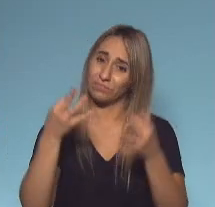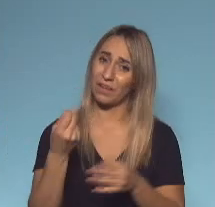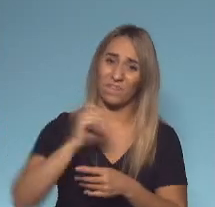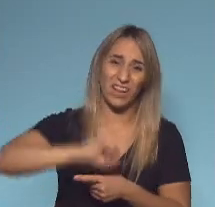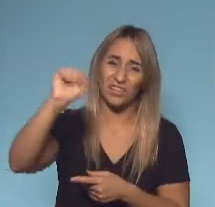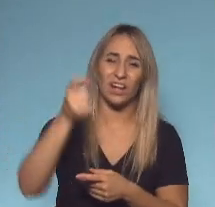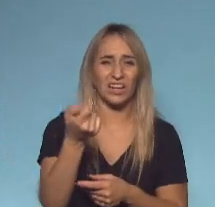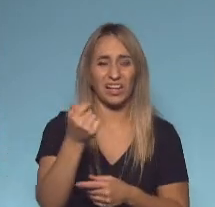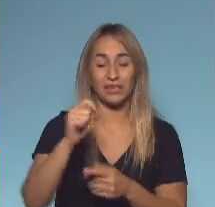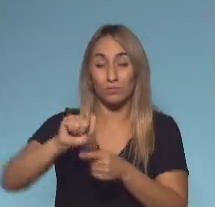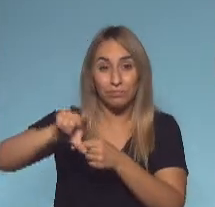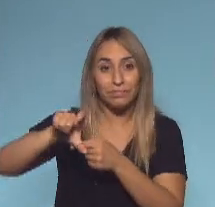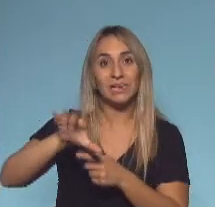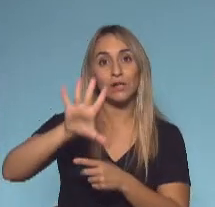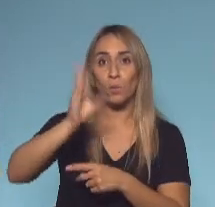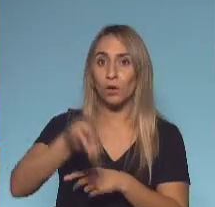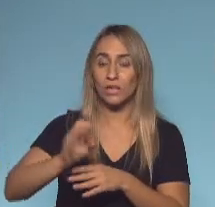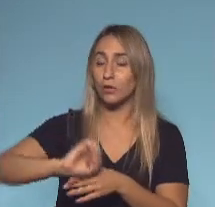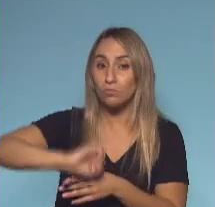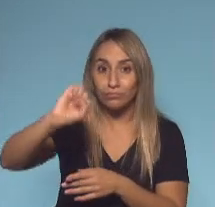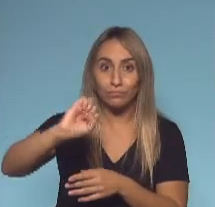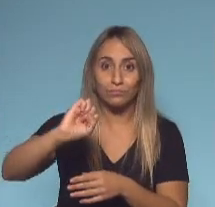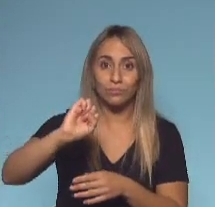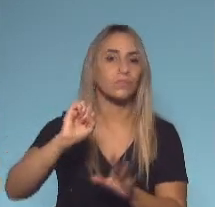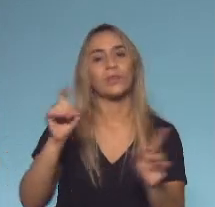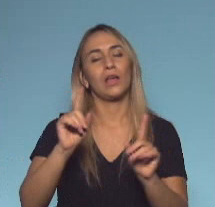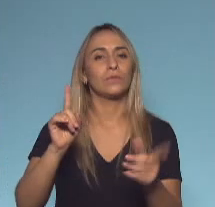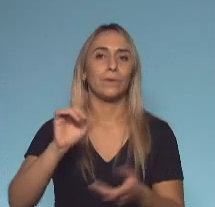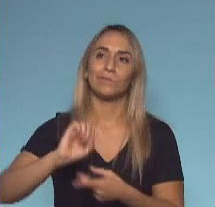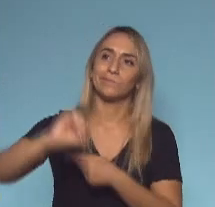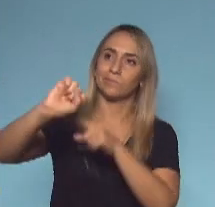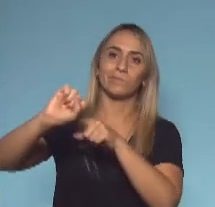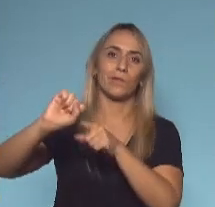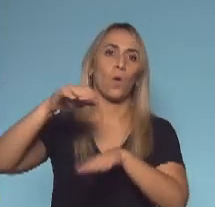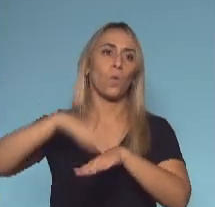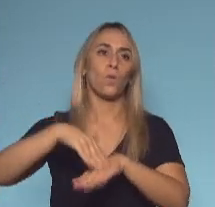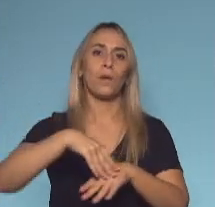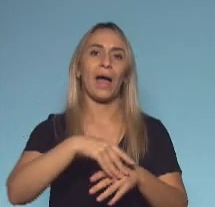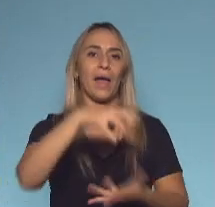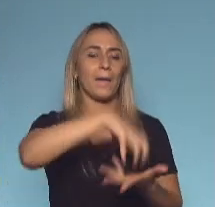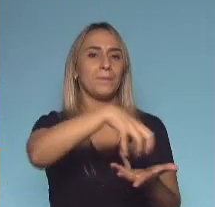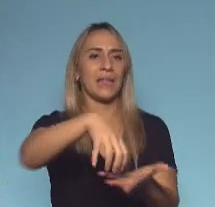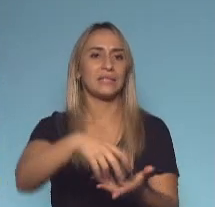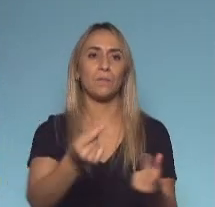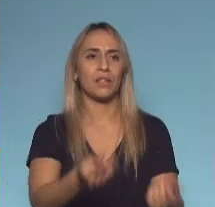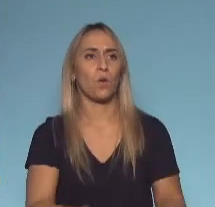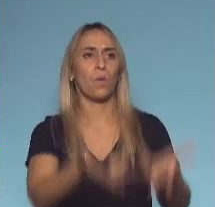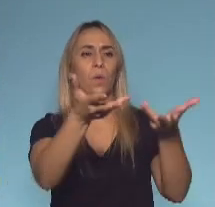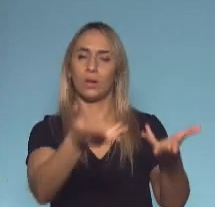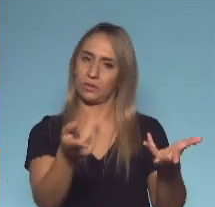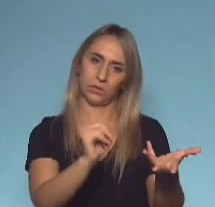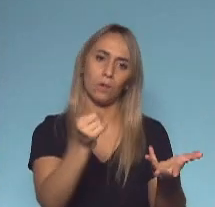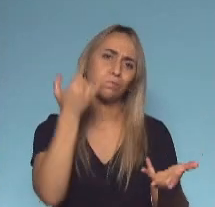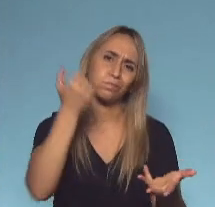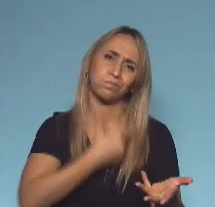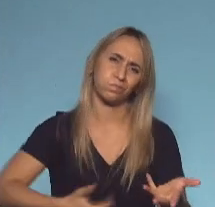el 5%. Y no se determina únicamente porque las grandes empresas suben los alimentos. Sí. Esto de que el gobierno lo viene diciendo